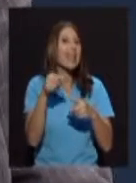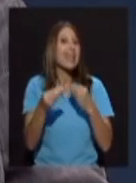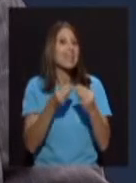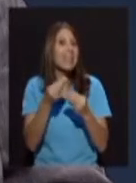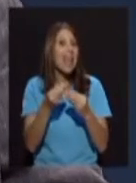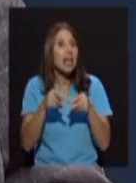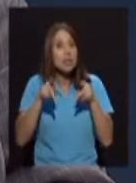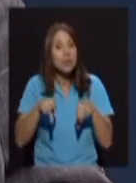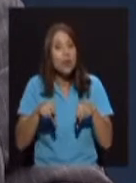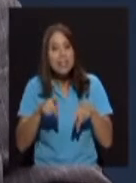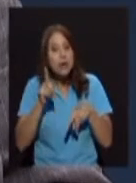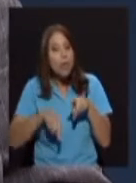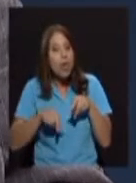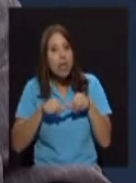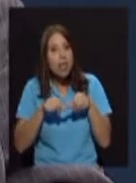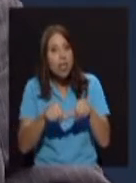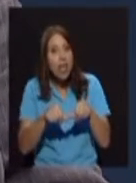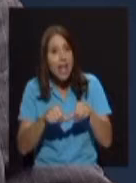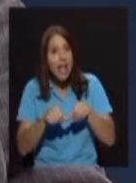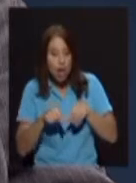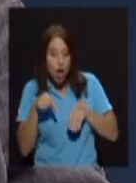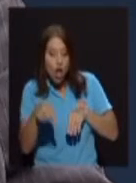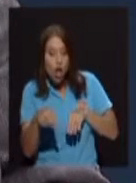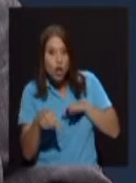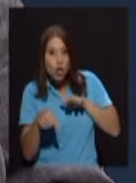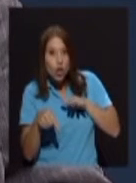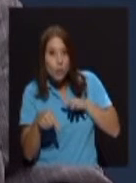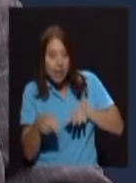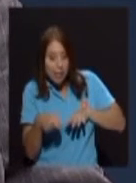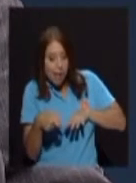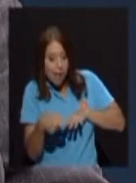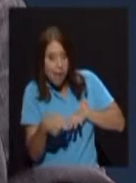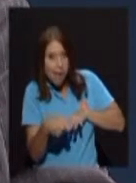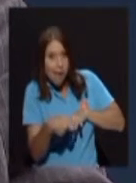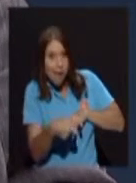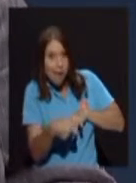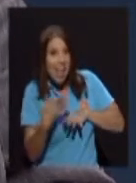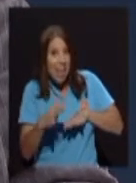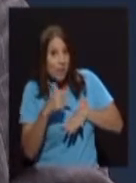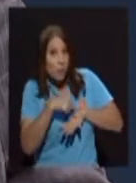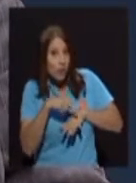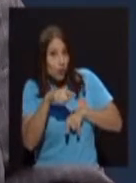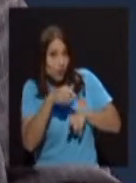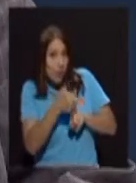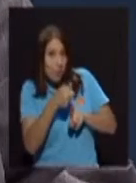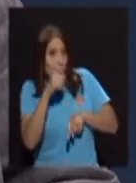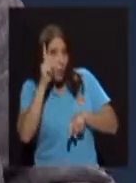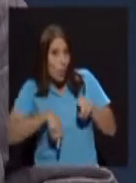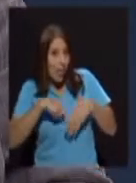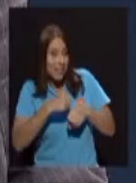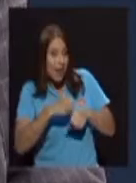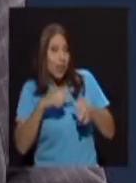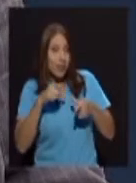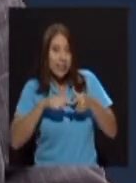las uñas de los pies. Y se considera que en el momento en que usted no puede empezar a cortarse las uñas de los pies, ya empieza un